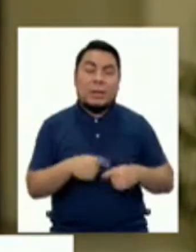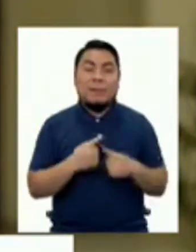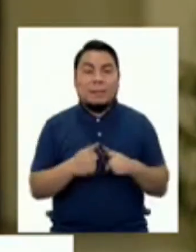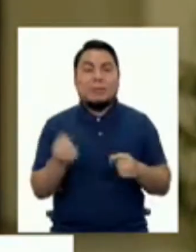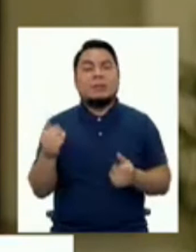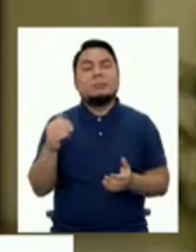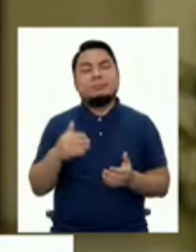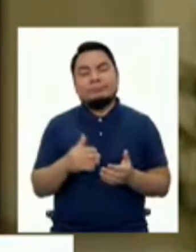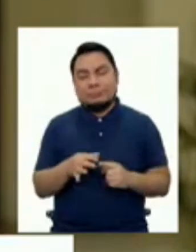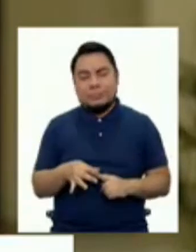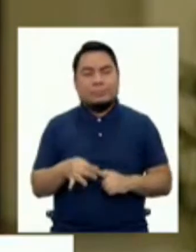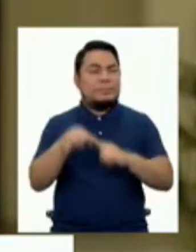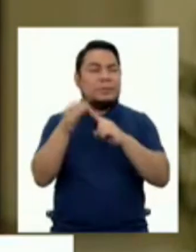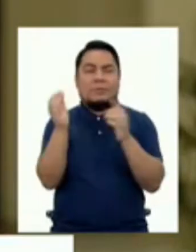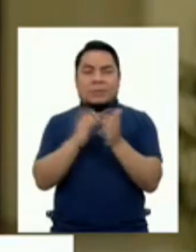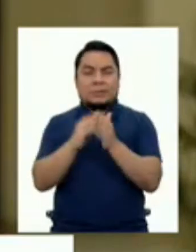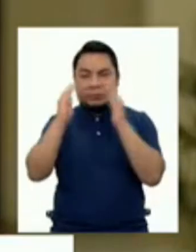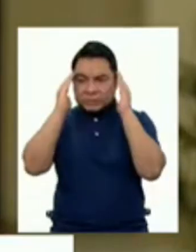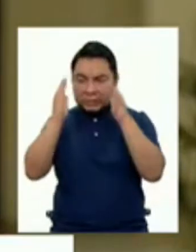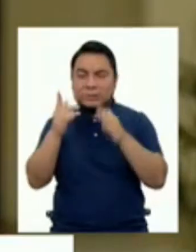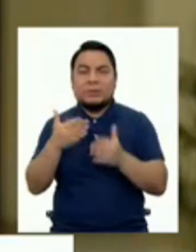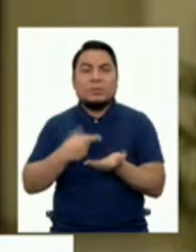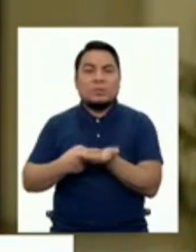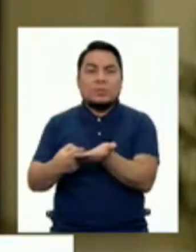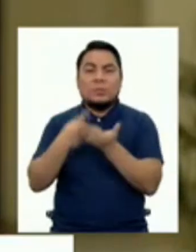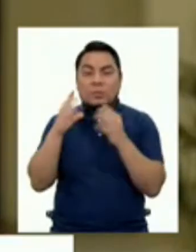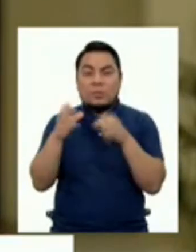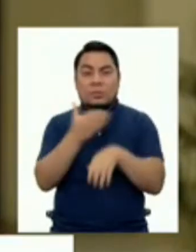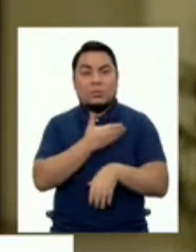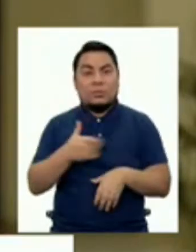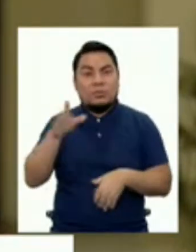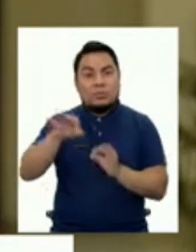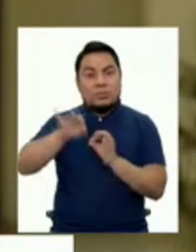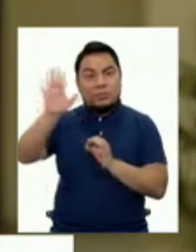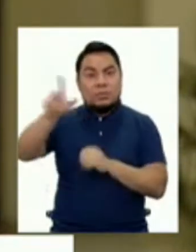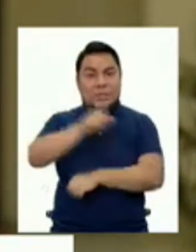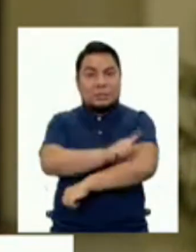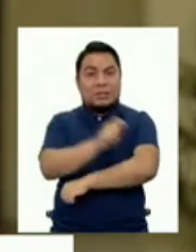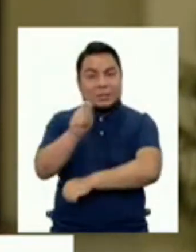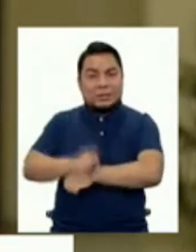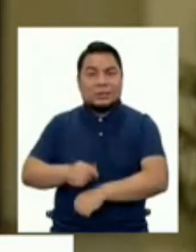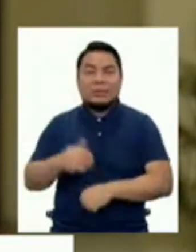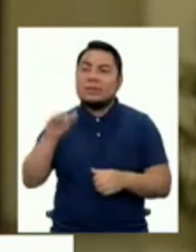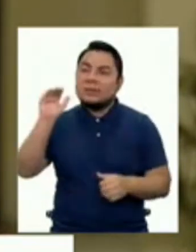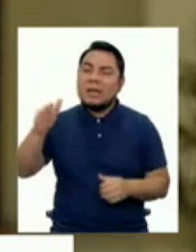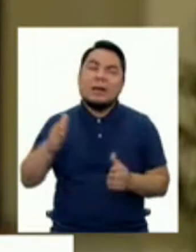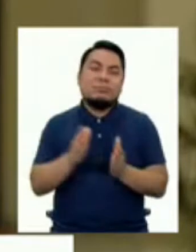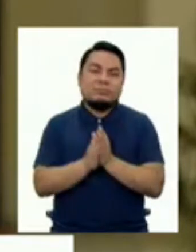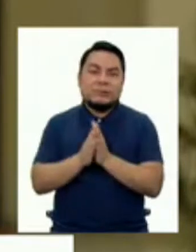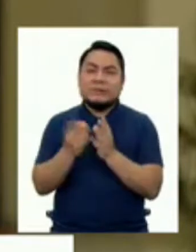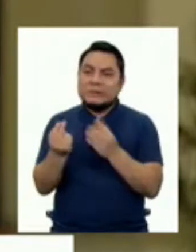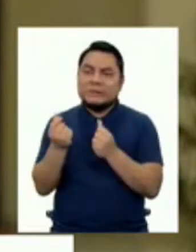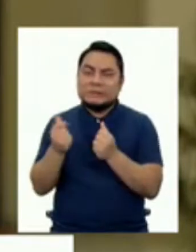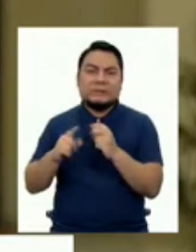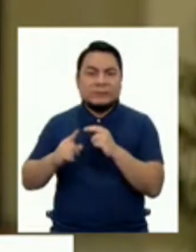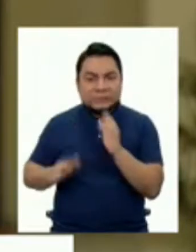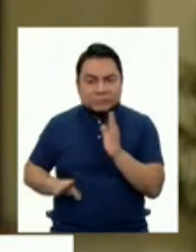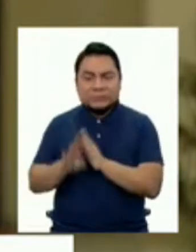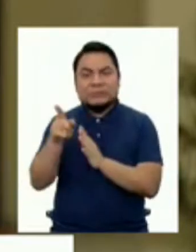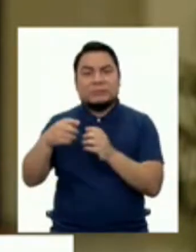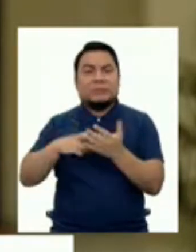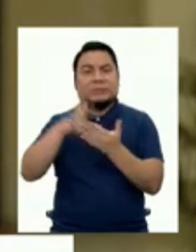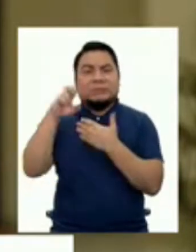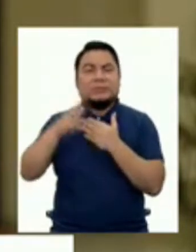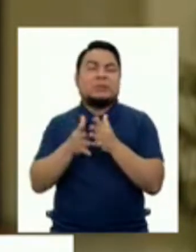a poner especial cuidado para coordinar con el gobierno regional de Tacna para que se retome este proyecto